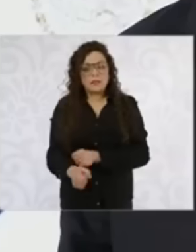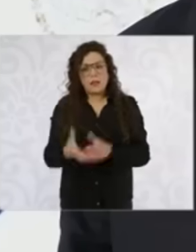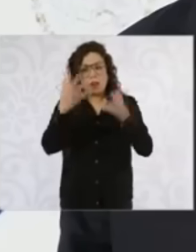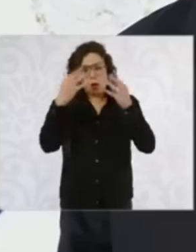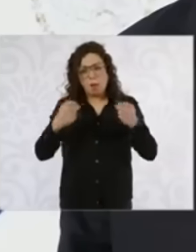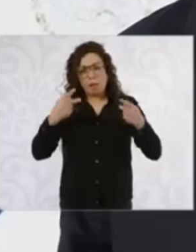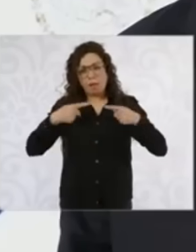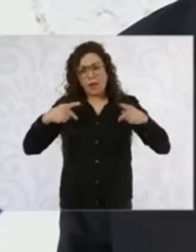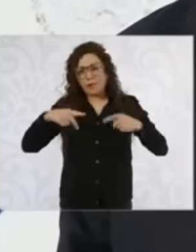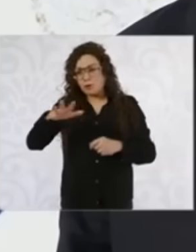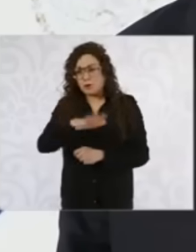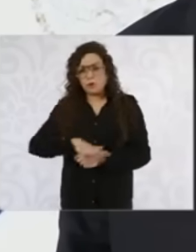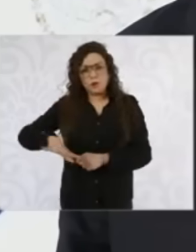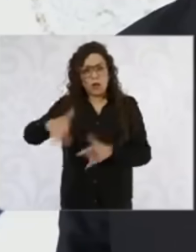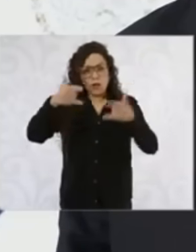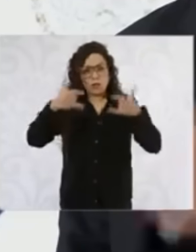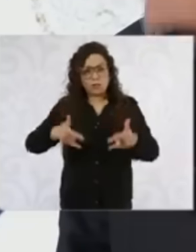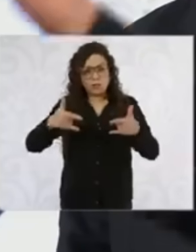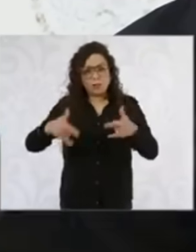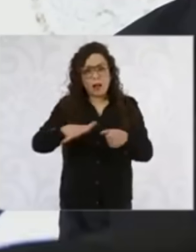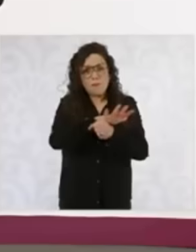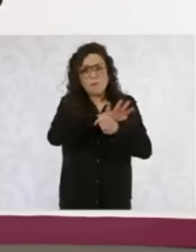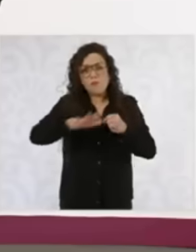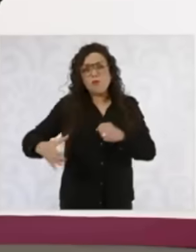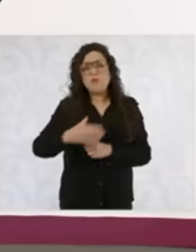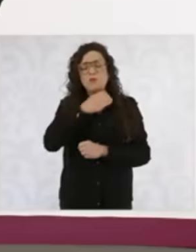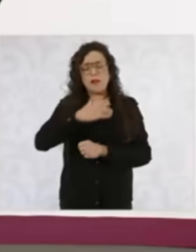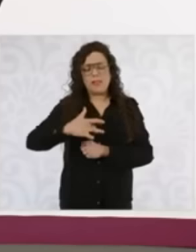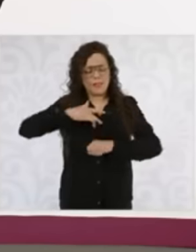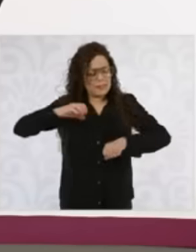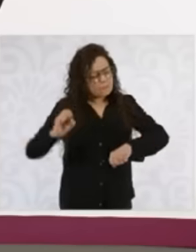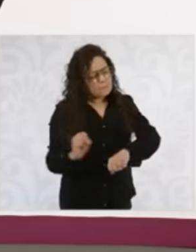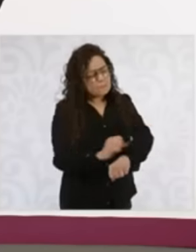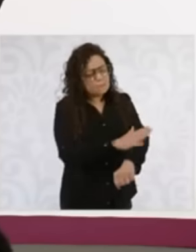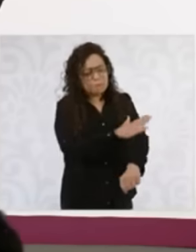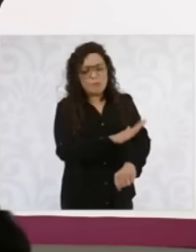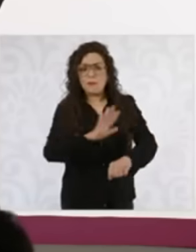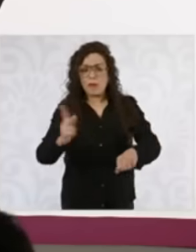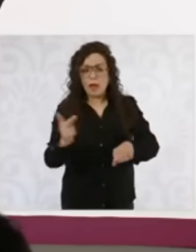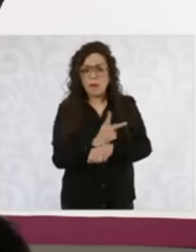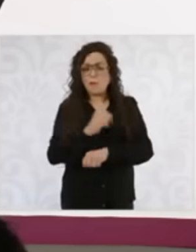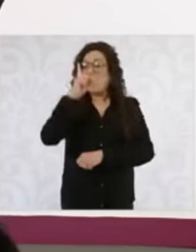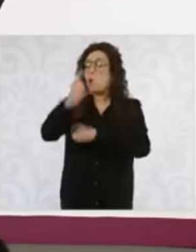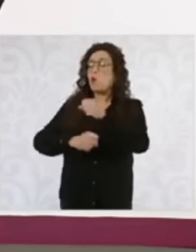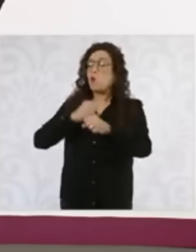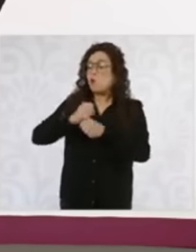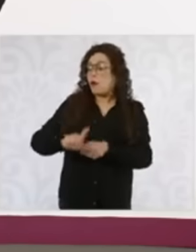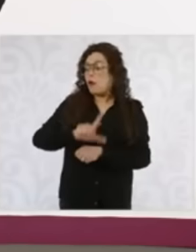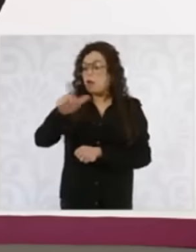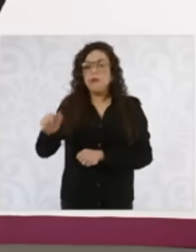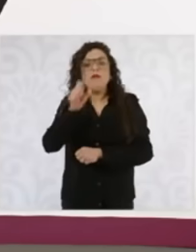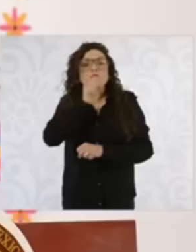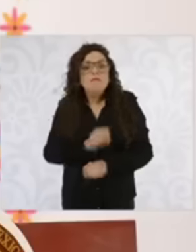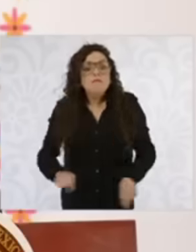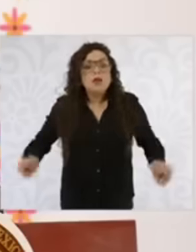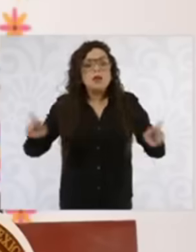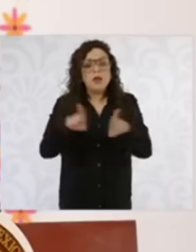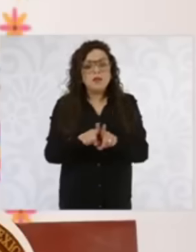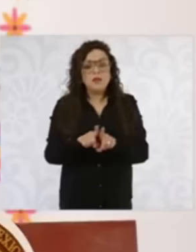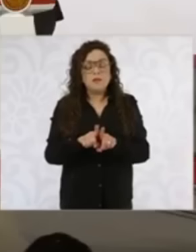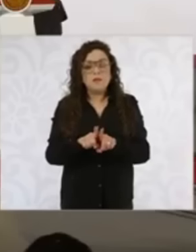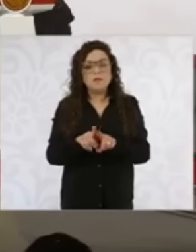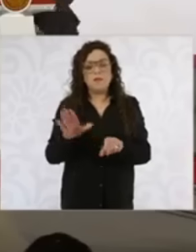que los ajustes en las pensiones buscan compensar esa pérdida del poder adquisitivo. También es cierto que hay mucha desinformación por